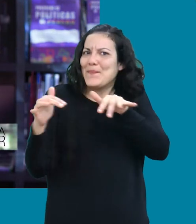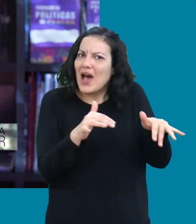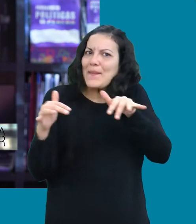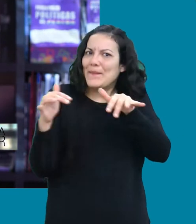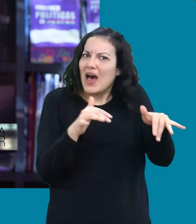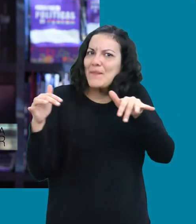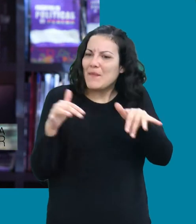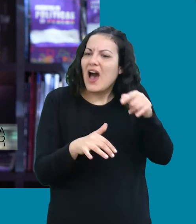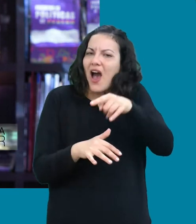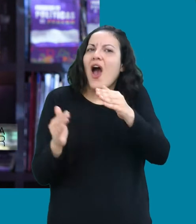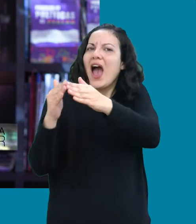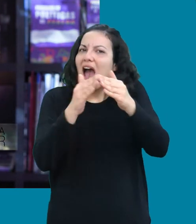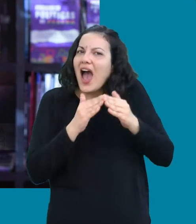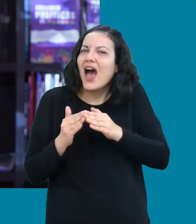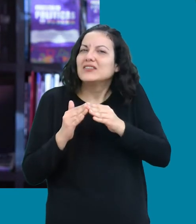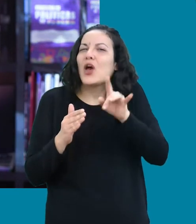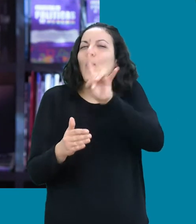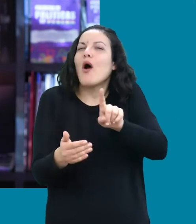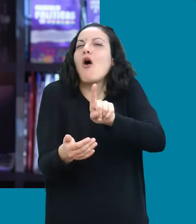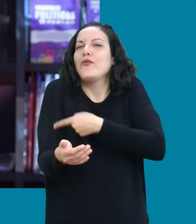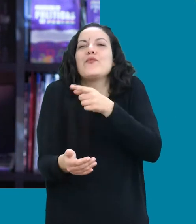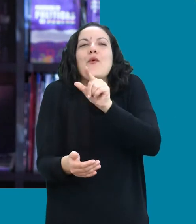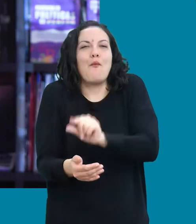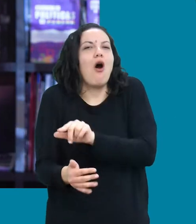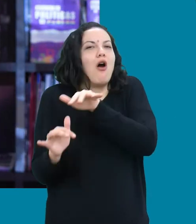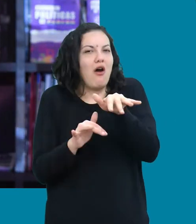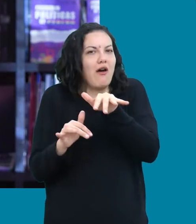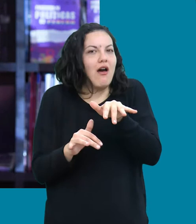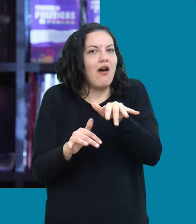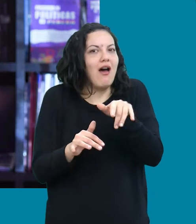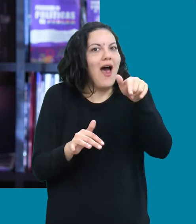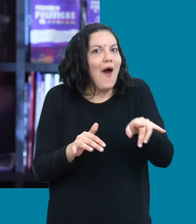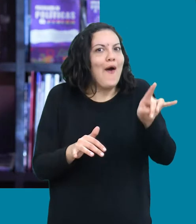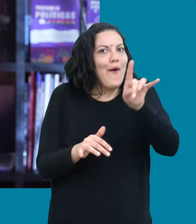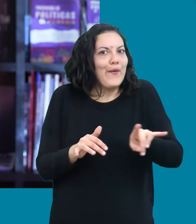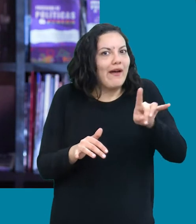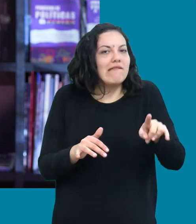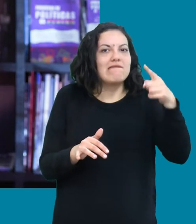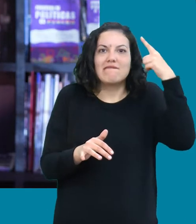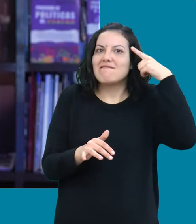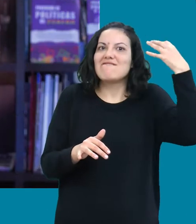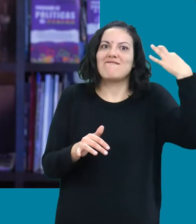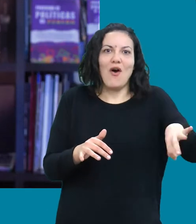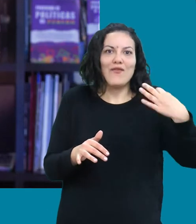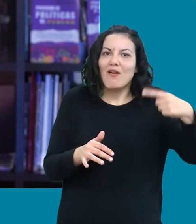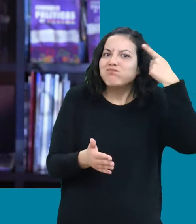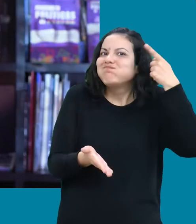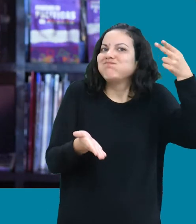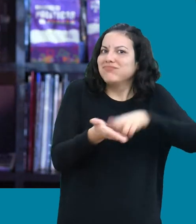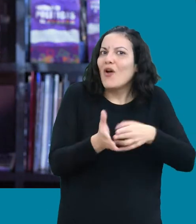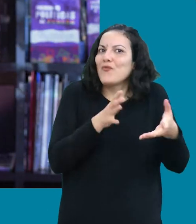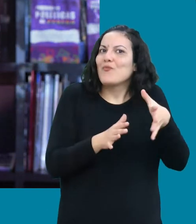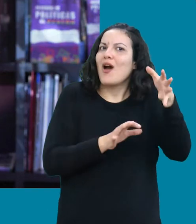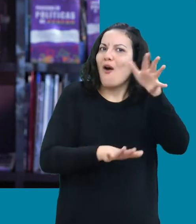tradición universitaria nos coloca a las universidades en la obligación de repensar formas de organización